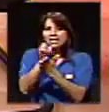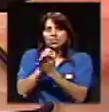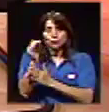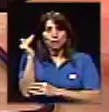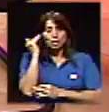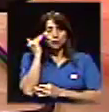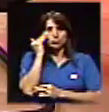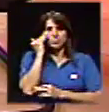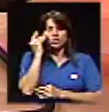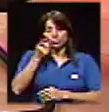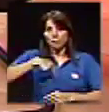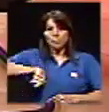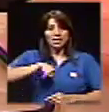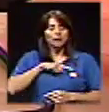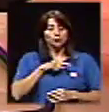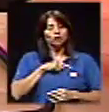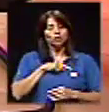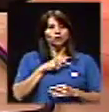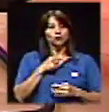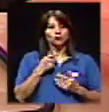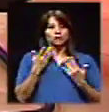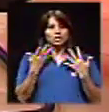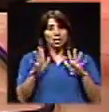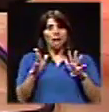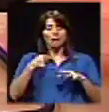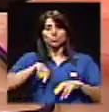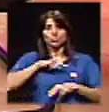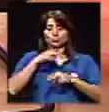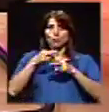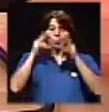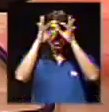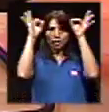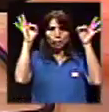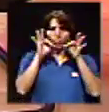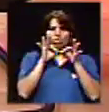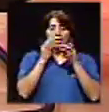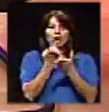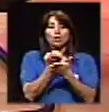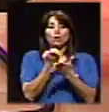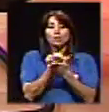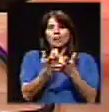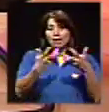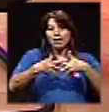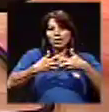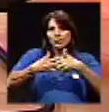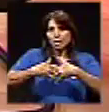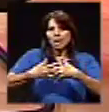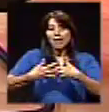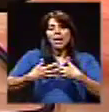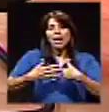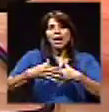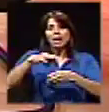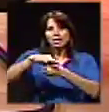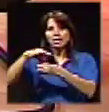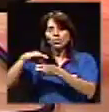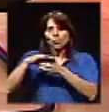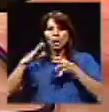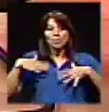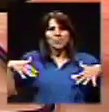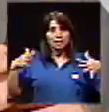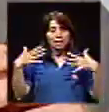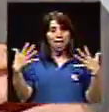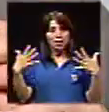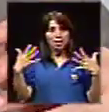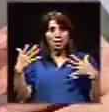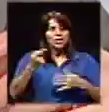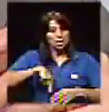nos sitúen en las fronteras de la economía ambiental, agrícola, industrial, de servicios, etcétera, y ganarnos un espacio en ese